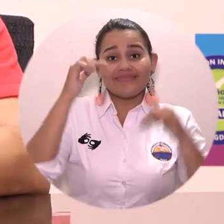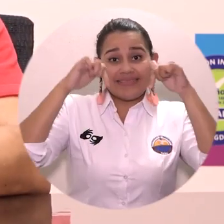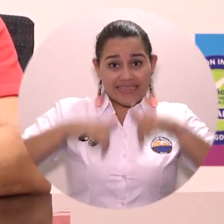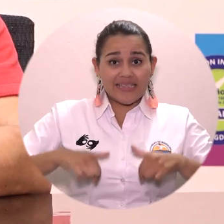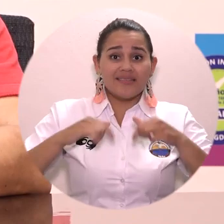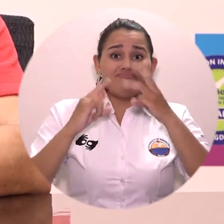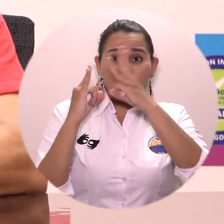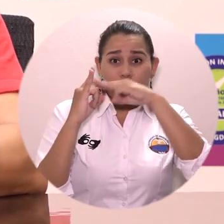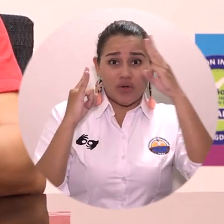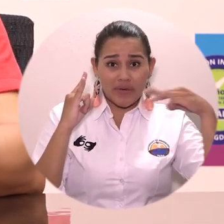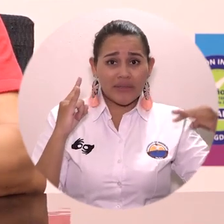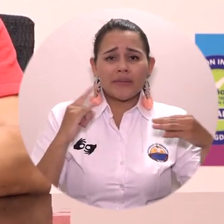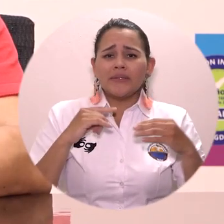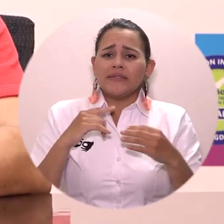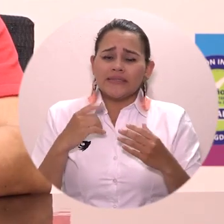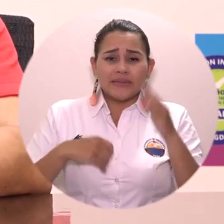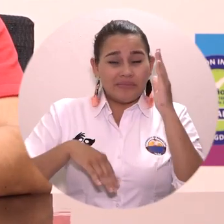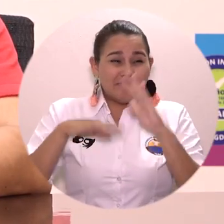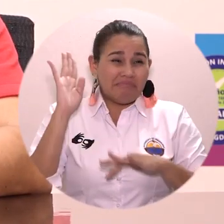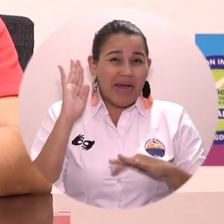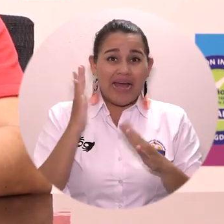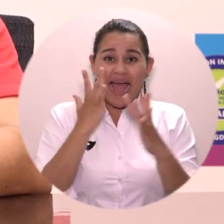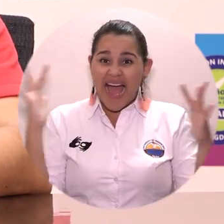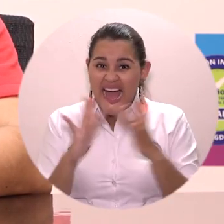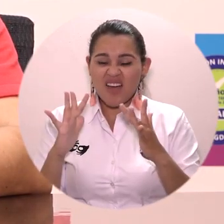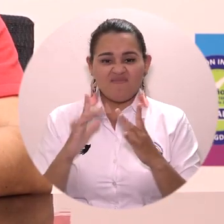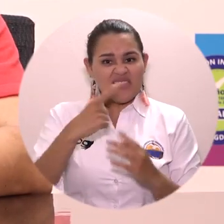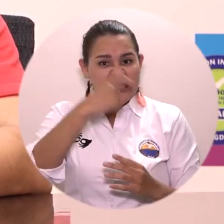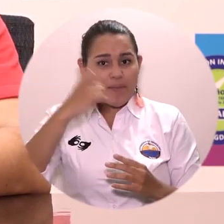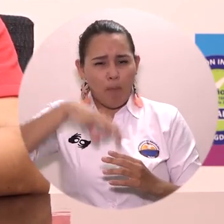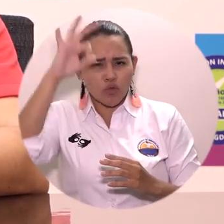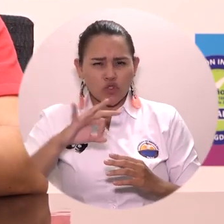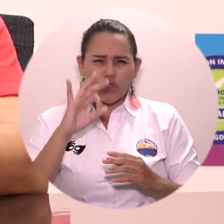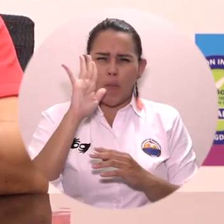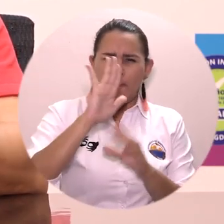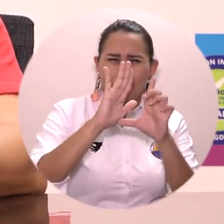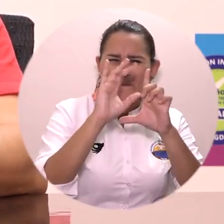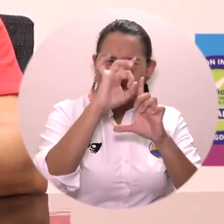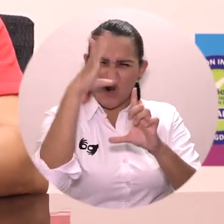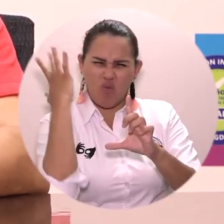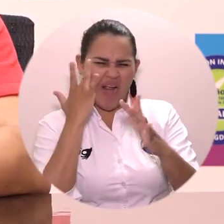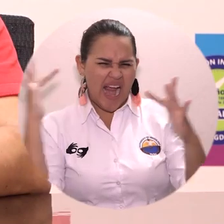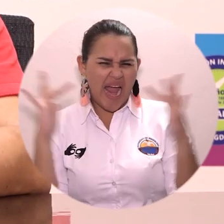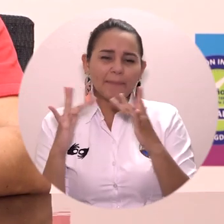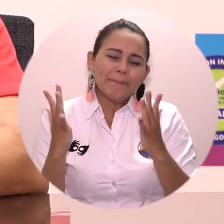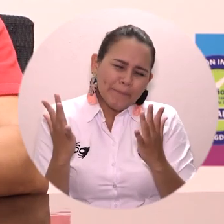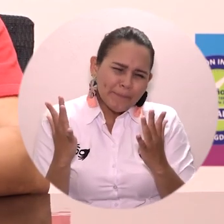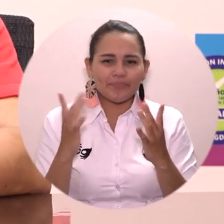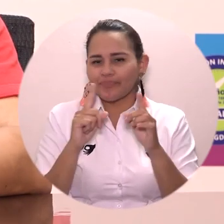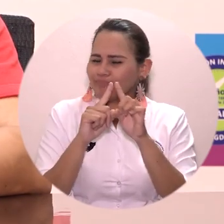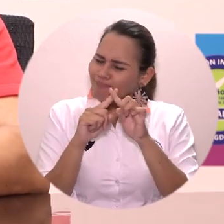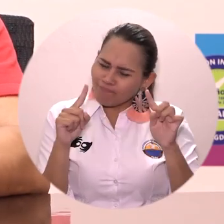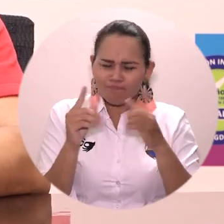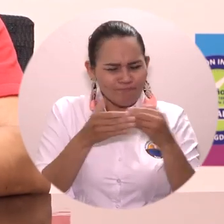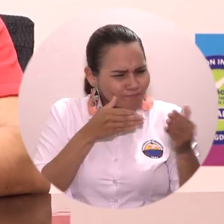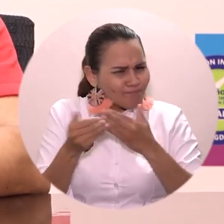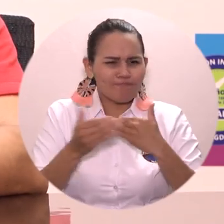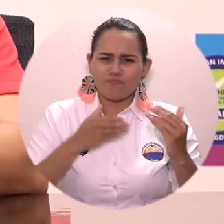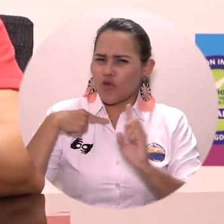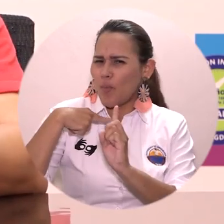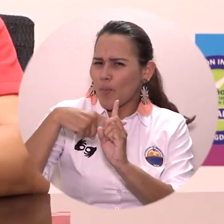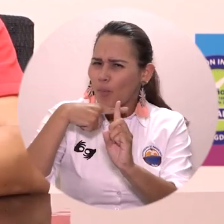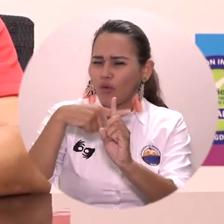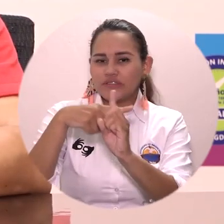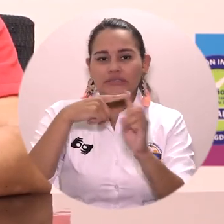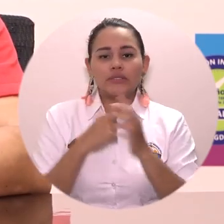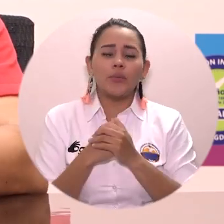pocas universidades en Colombia pueden estar preparadas para operar 100% virtuales. Entonces, si no se puede avanzar completamente en el plan de estudios,